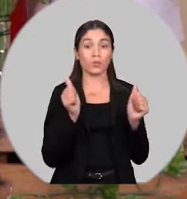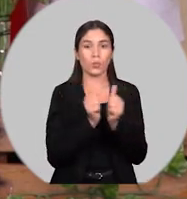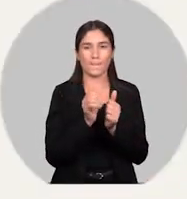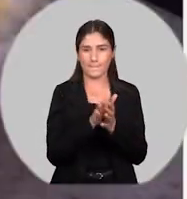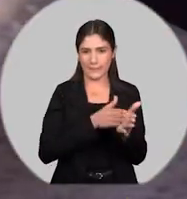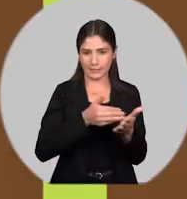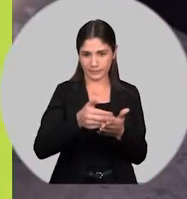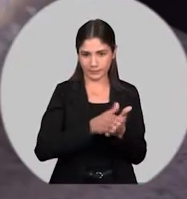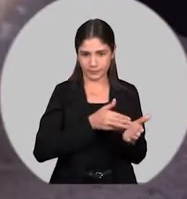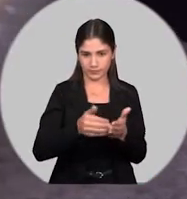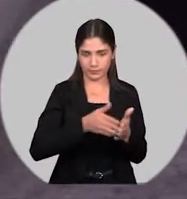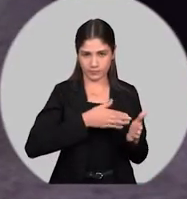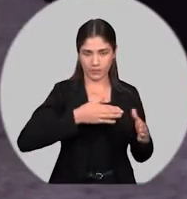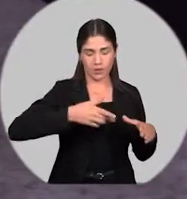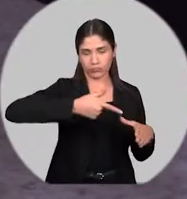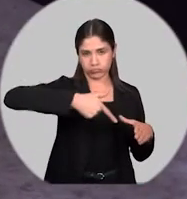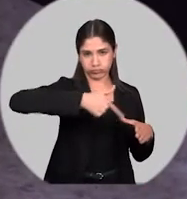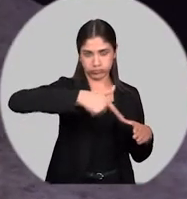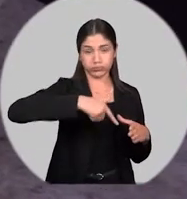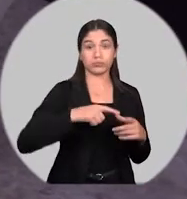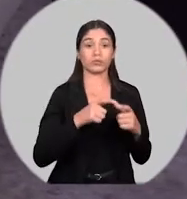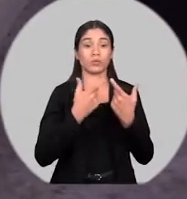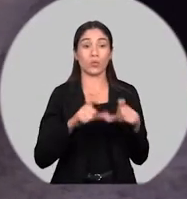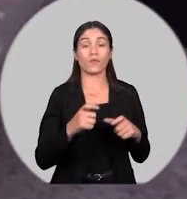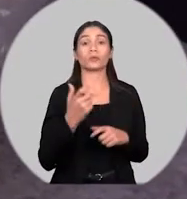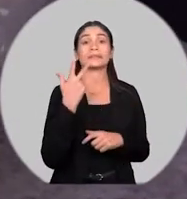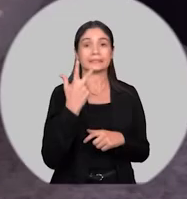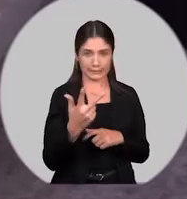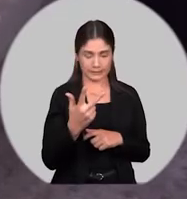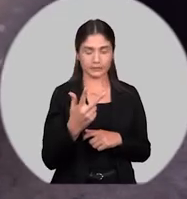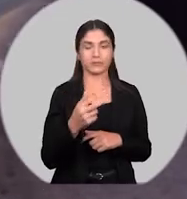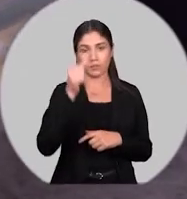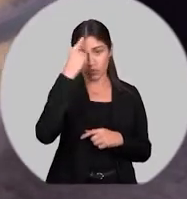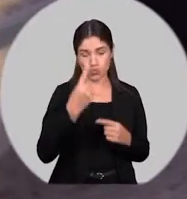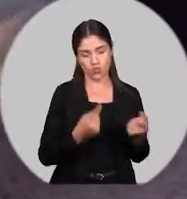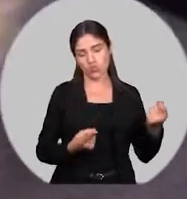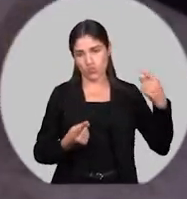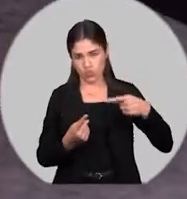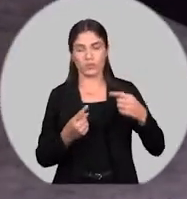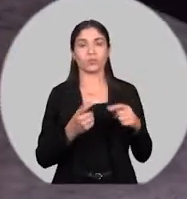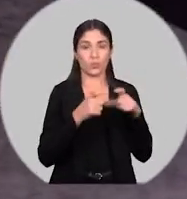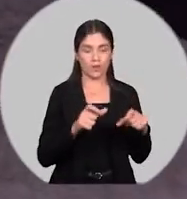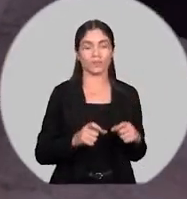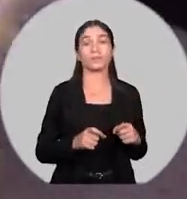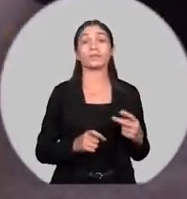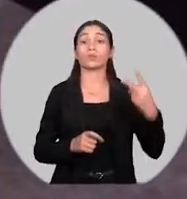manteca. Vamos a ir agregando tres huevos, pero de a poco, no se agrega todo junto